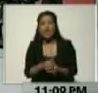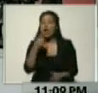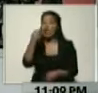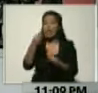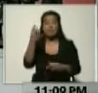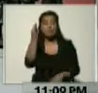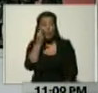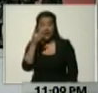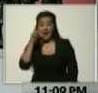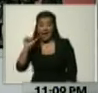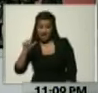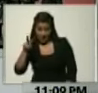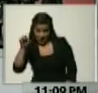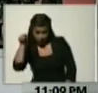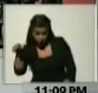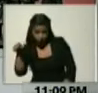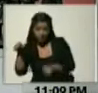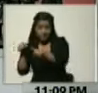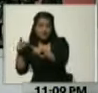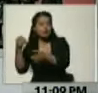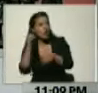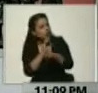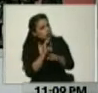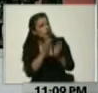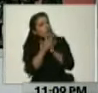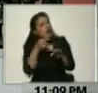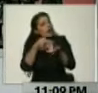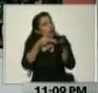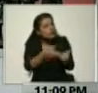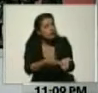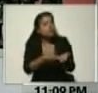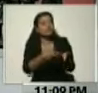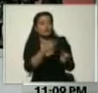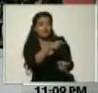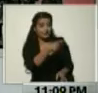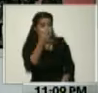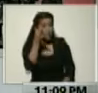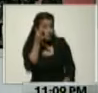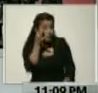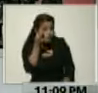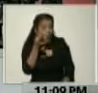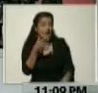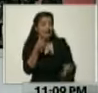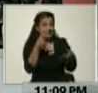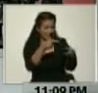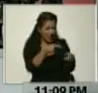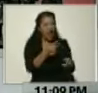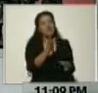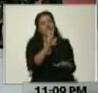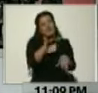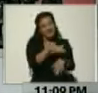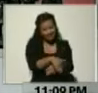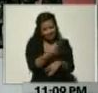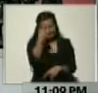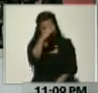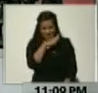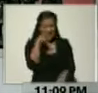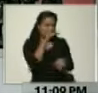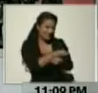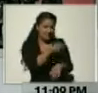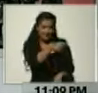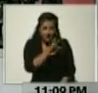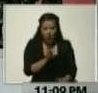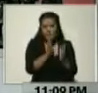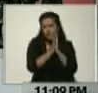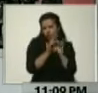Ramón Guillermo Abeledo le recomendó seriamente a alias Maricori o María Solita inventar una gran estrategia que le